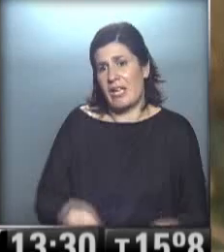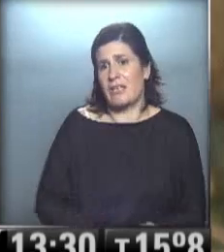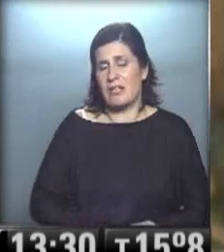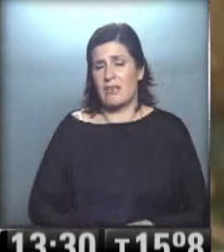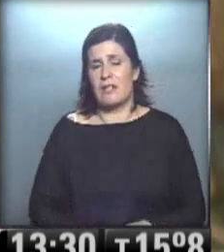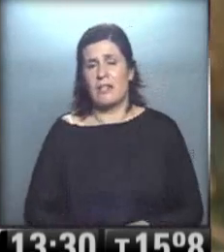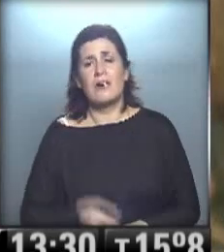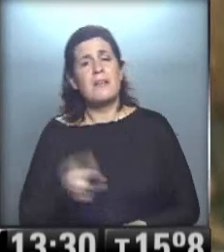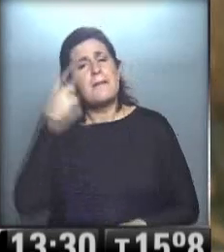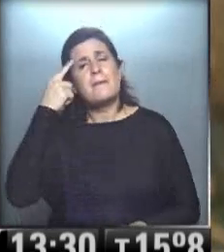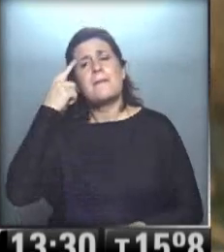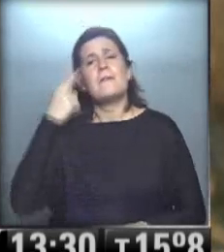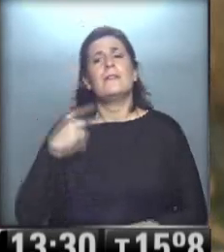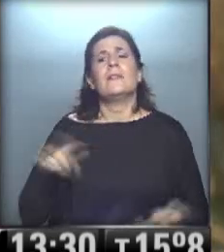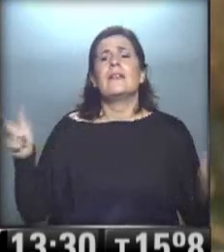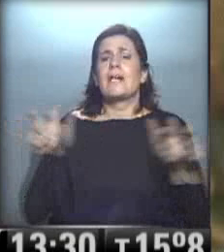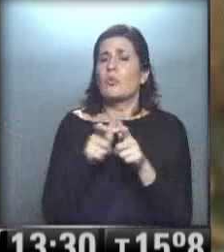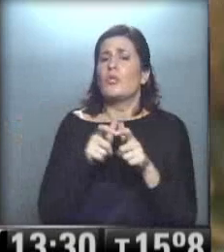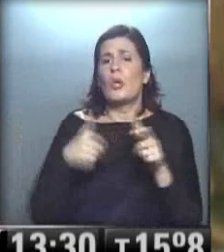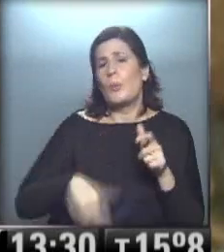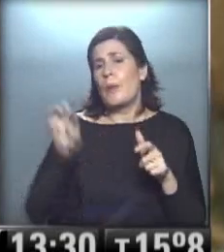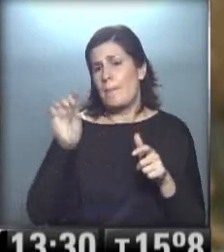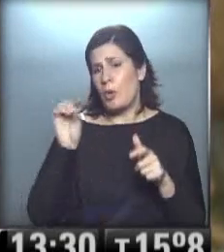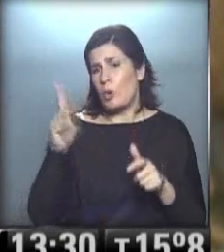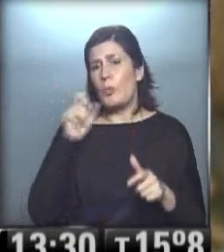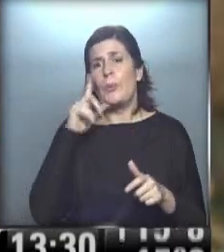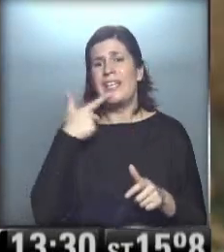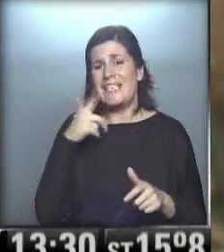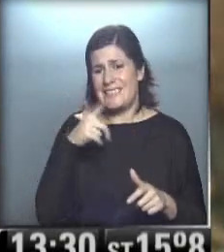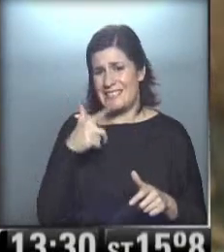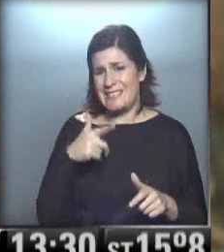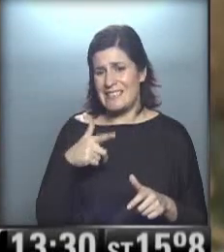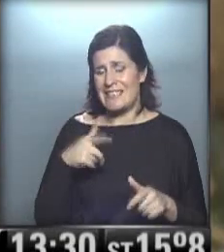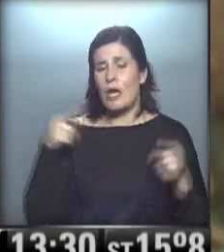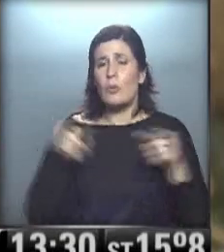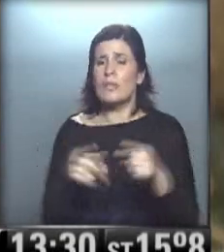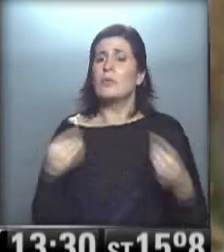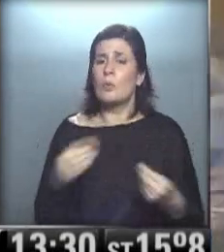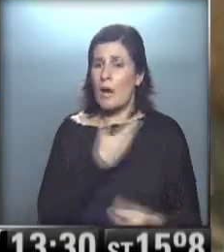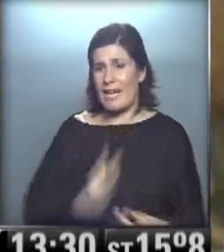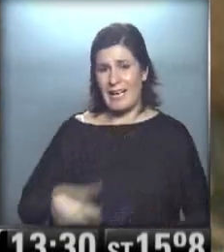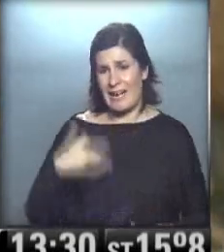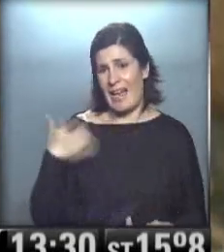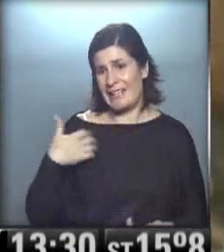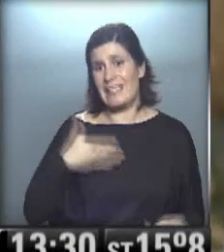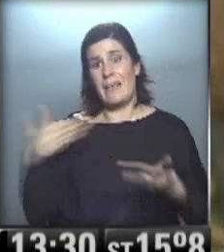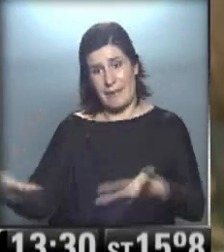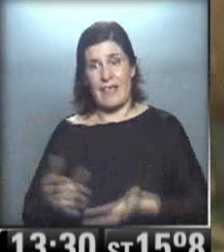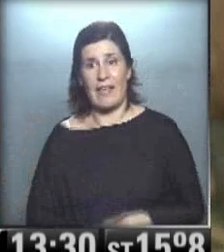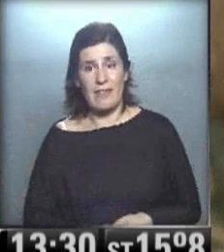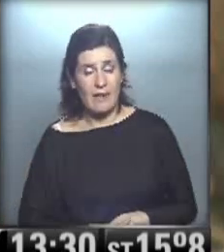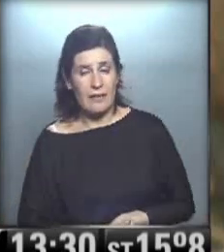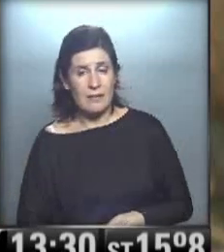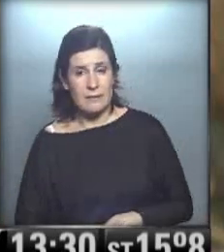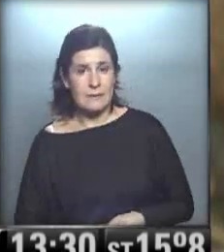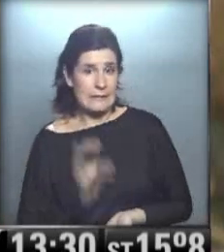es la expectativa por la cumbre en Fortaleza que se viene luego después del Mundial? La República Argentina fue invitada. Bueno, es muy importante